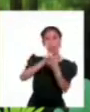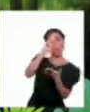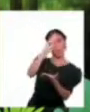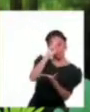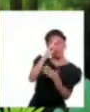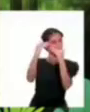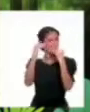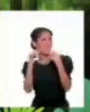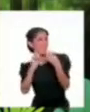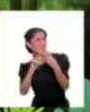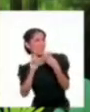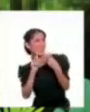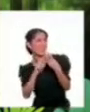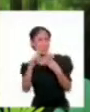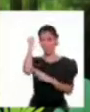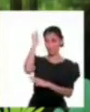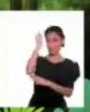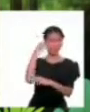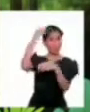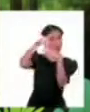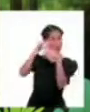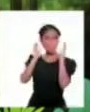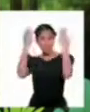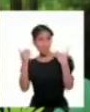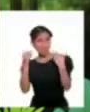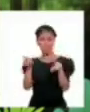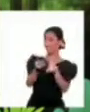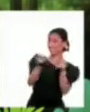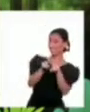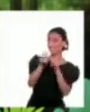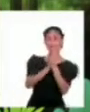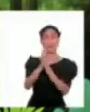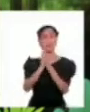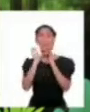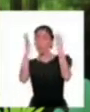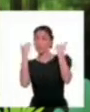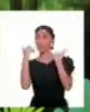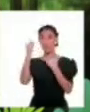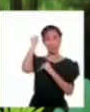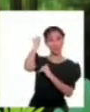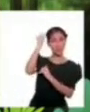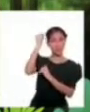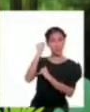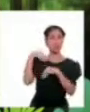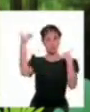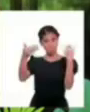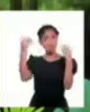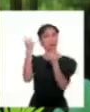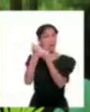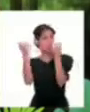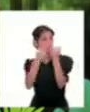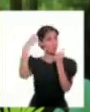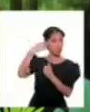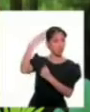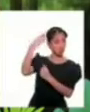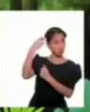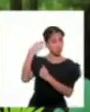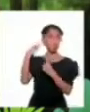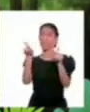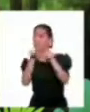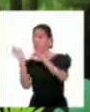educación, el derecho al voto y el derecho a la participación política como electoras